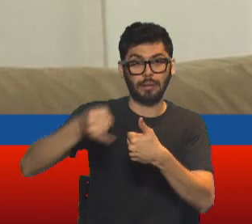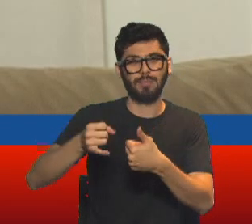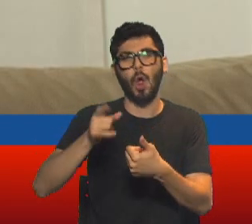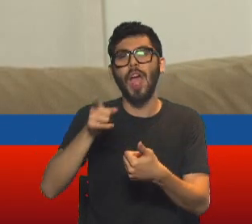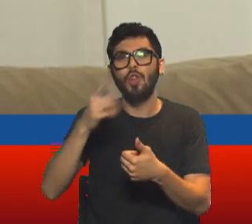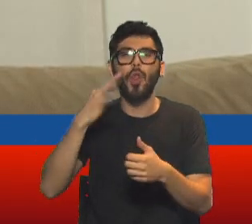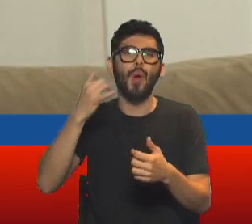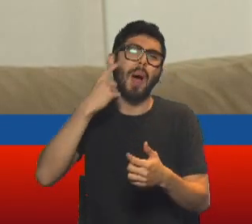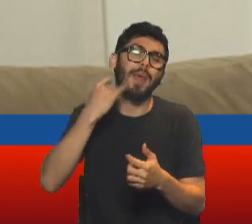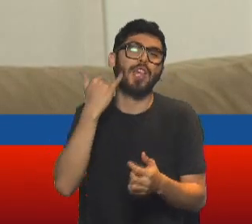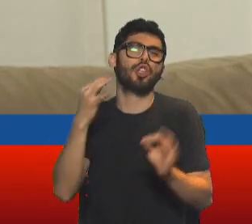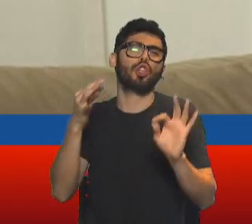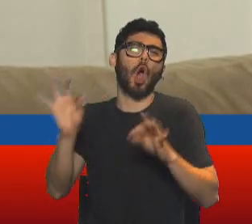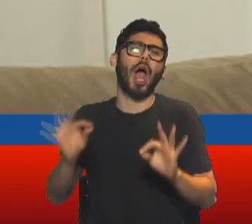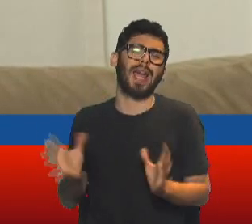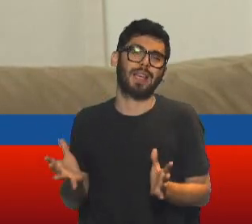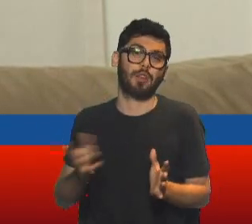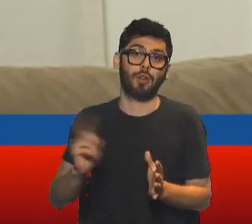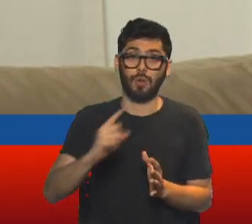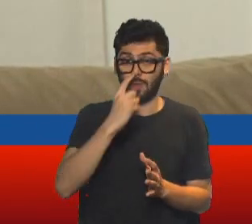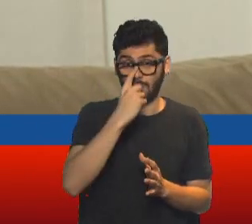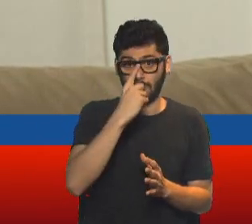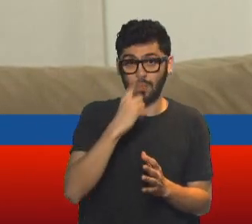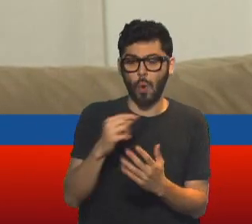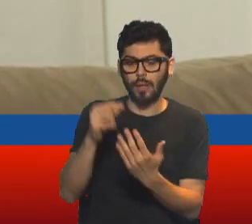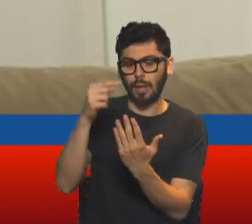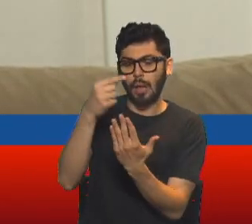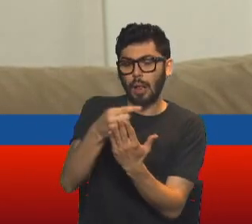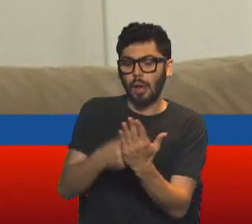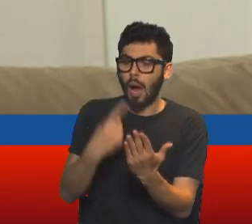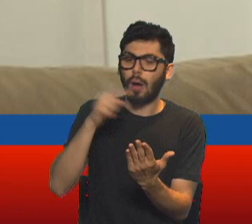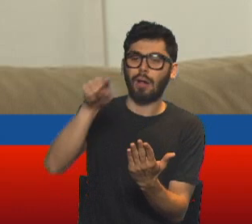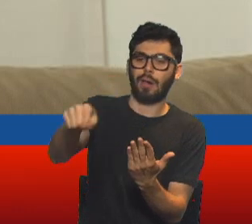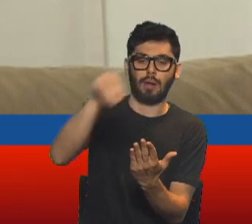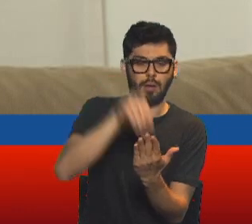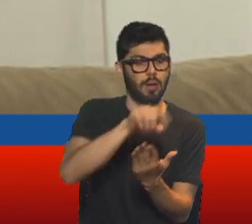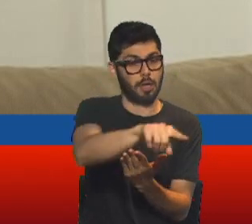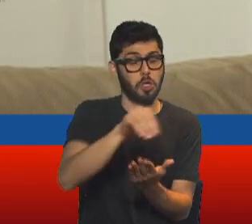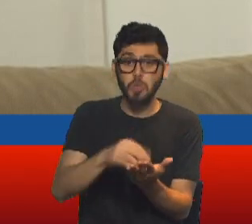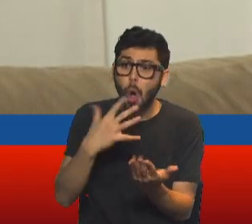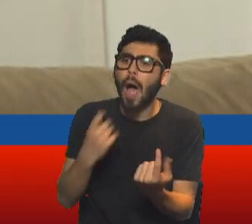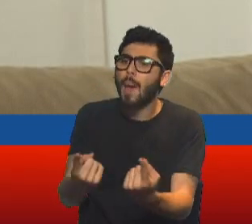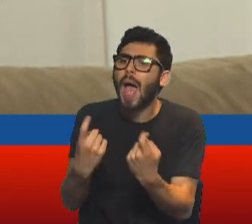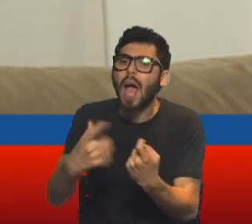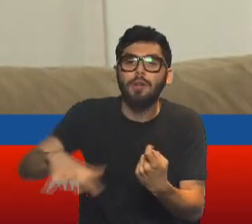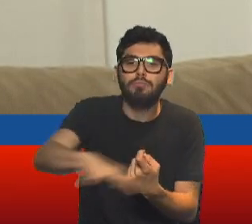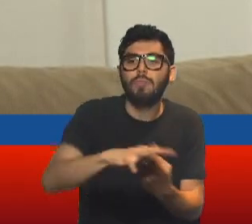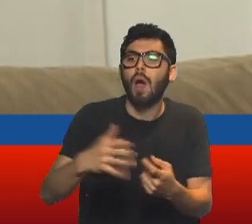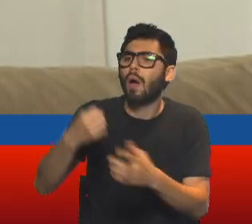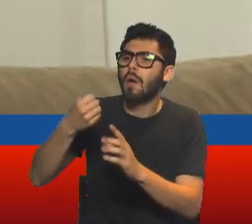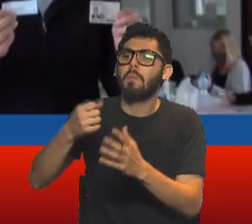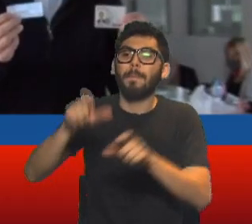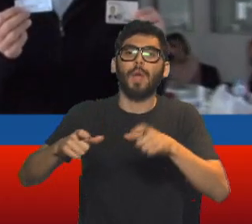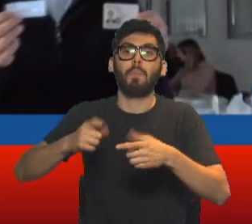aprenderlo y corregirlo. No podemos hacer lista con el dedo, tenemos que hacer lista en función de las necesidades y de las expectativas de la militancia y de lo que